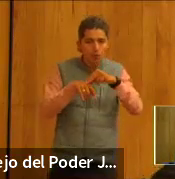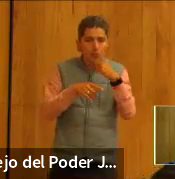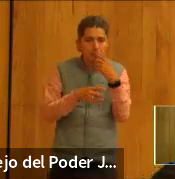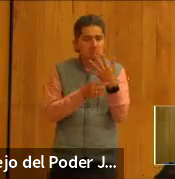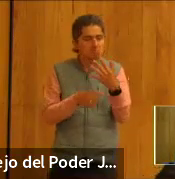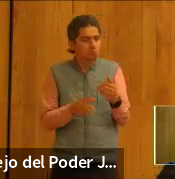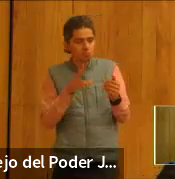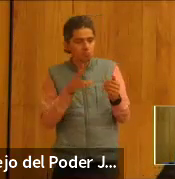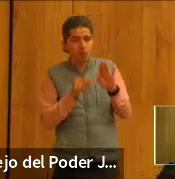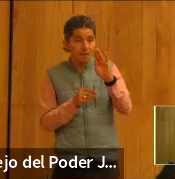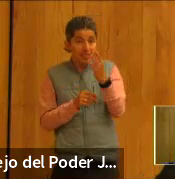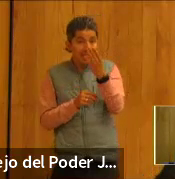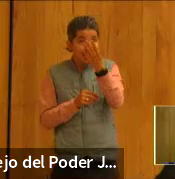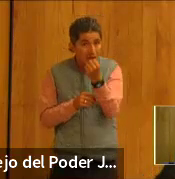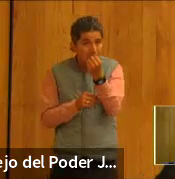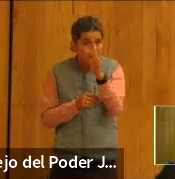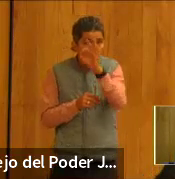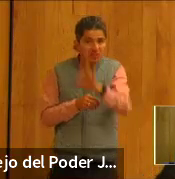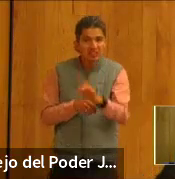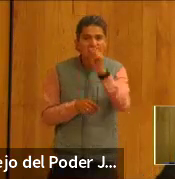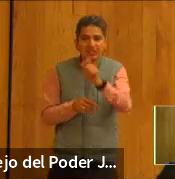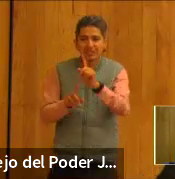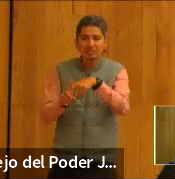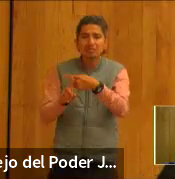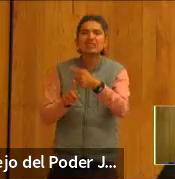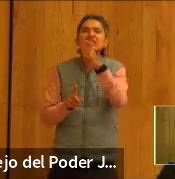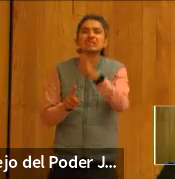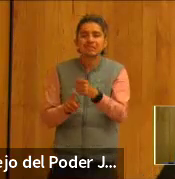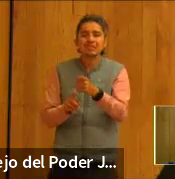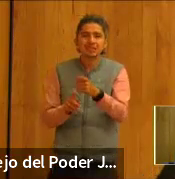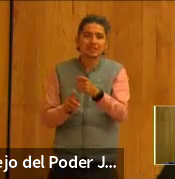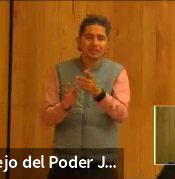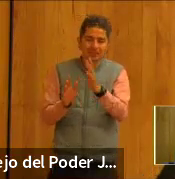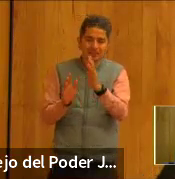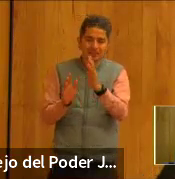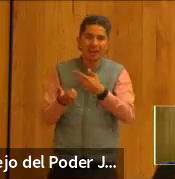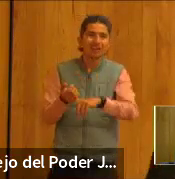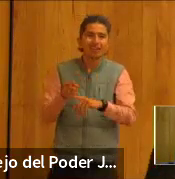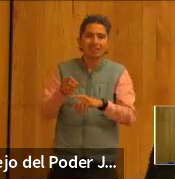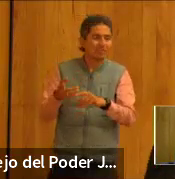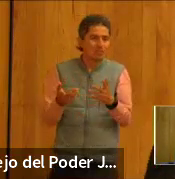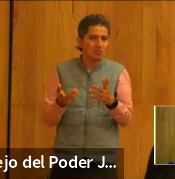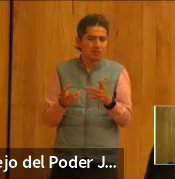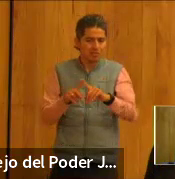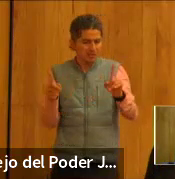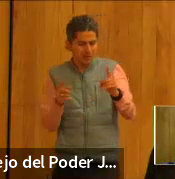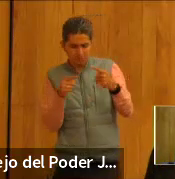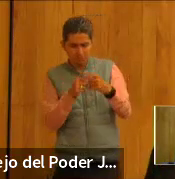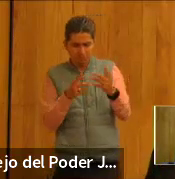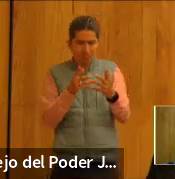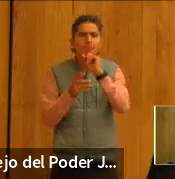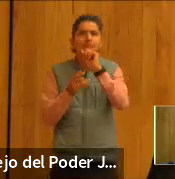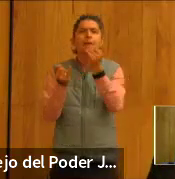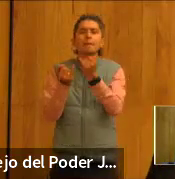el 99% de los desgarros son atribuidos a una cúpula y no había un contexto diferente. También trató